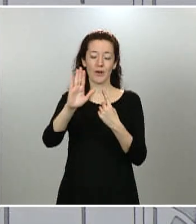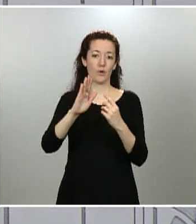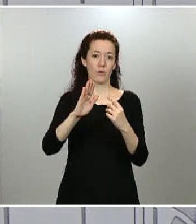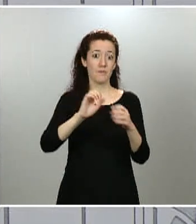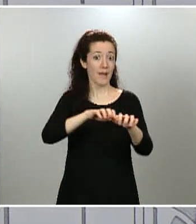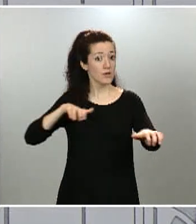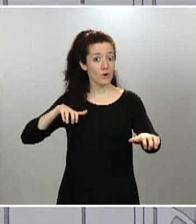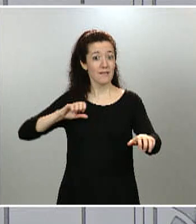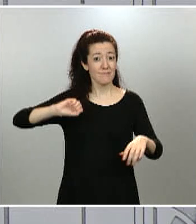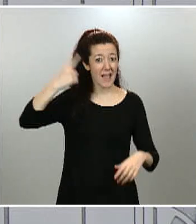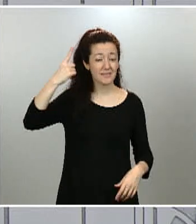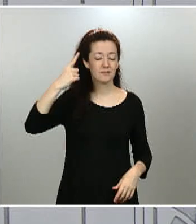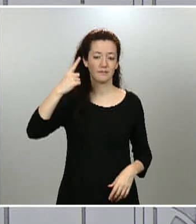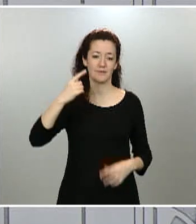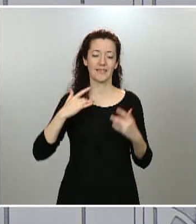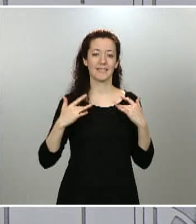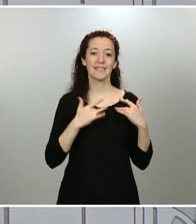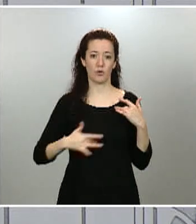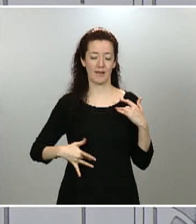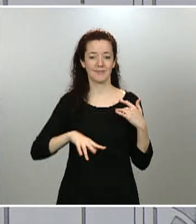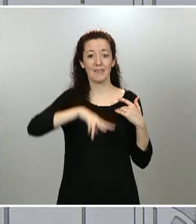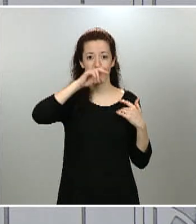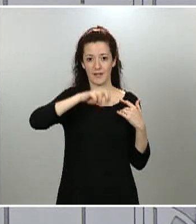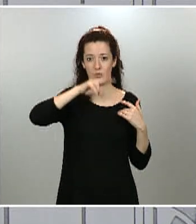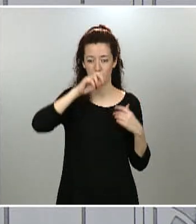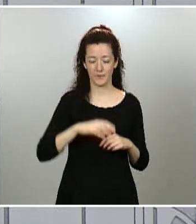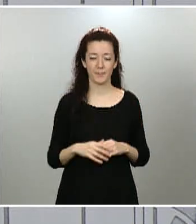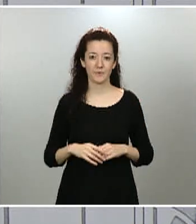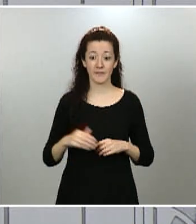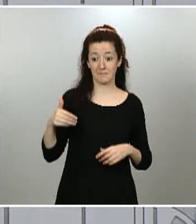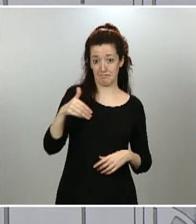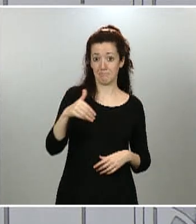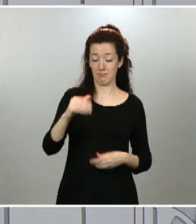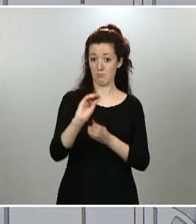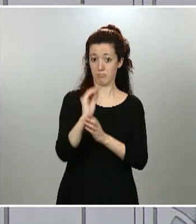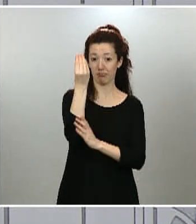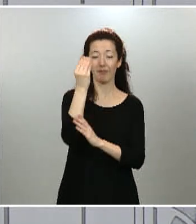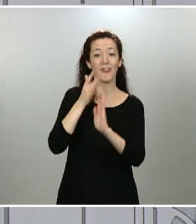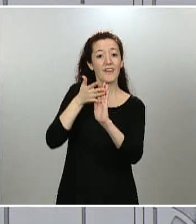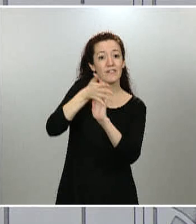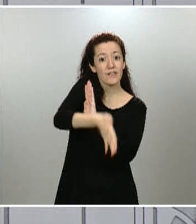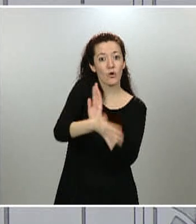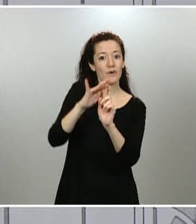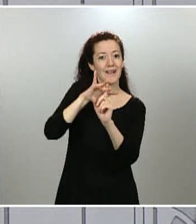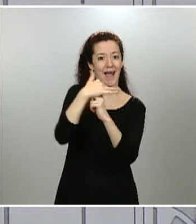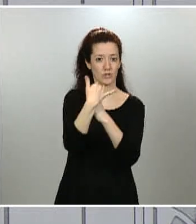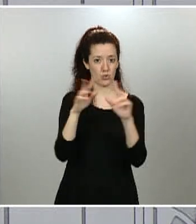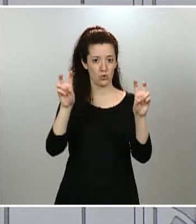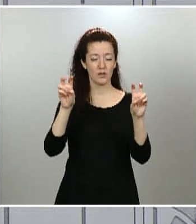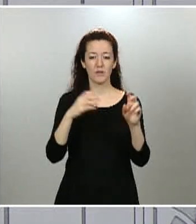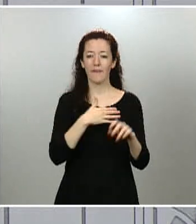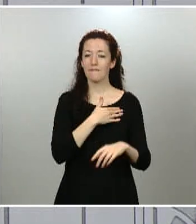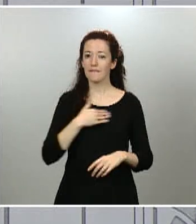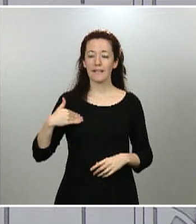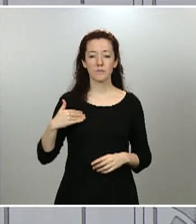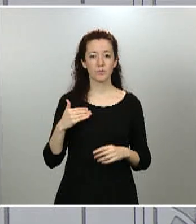Lo que se busca con la nueva definición de caso, que aparecerá en breve publicada, es ser muy sensible. Se busca cualquier síntoma que sea compatible y eso